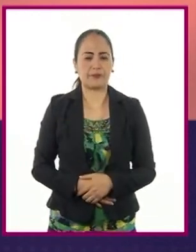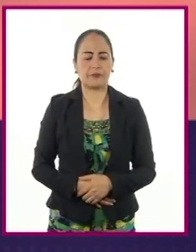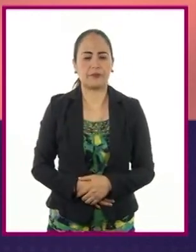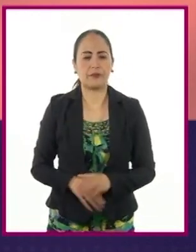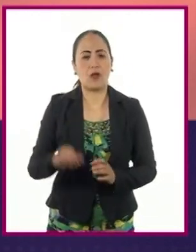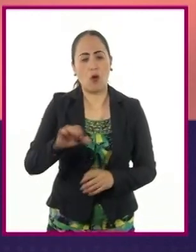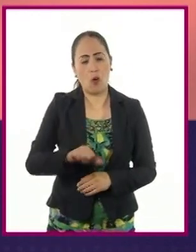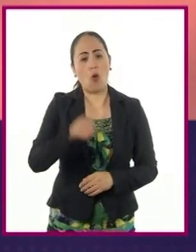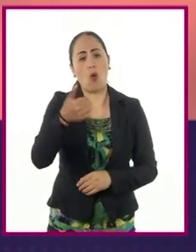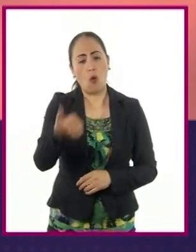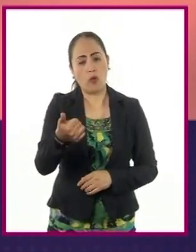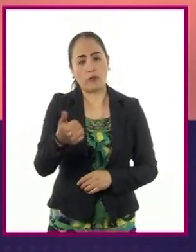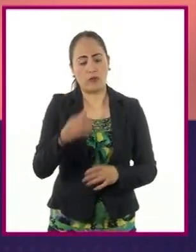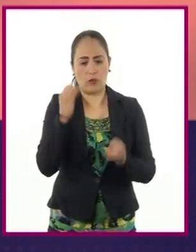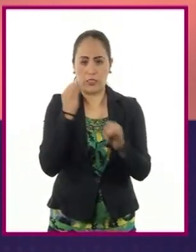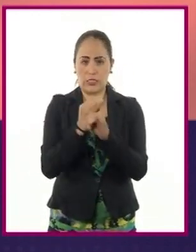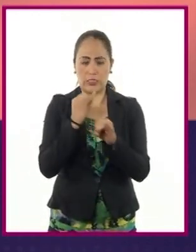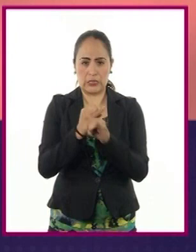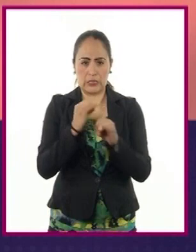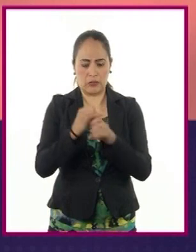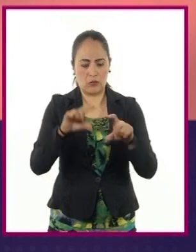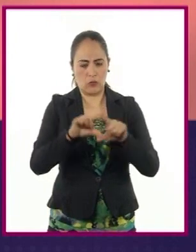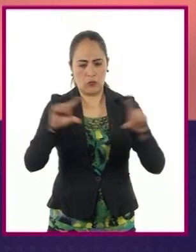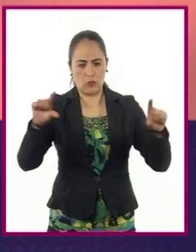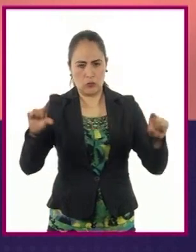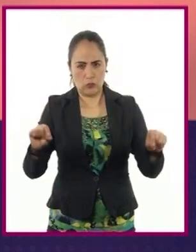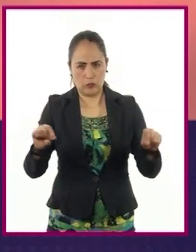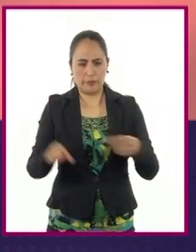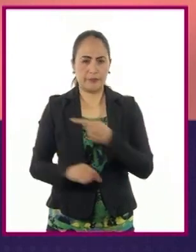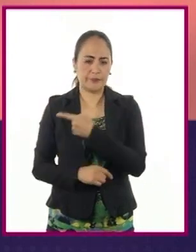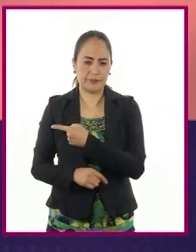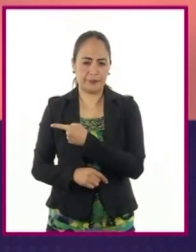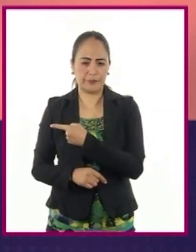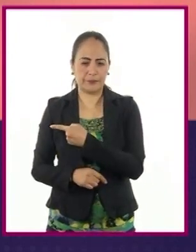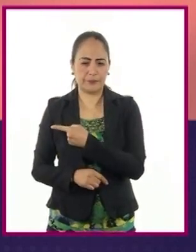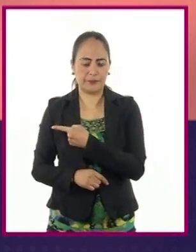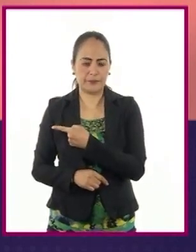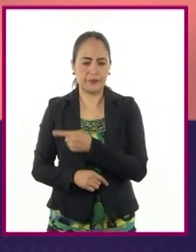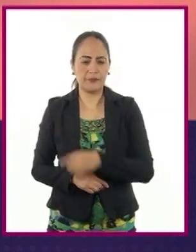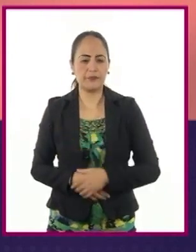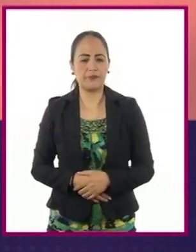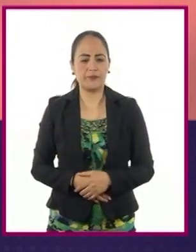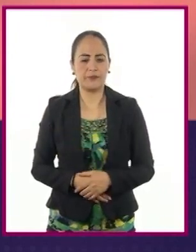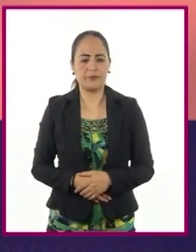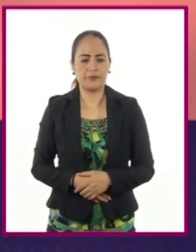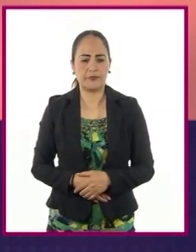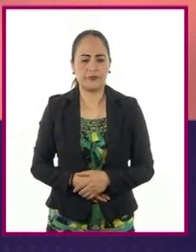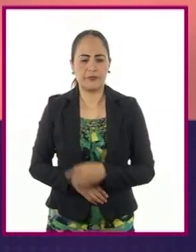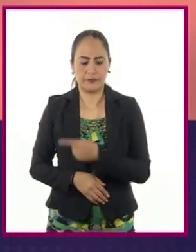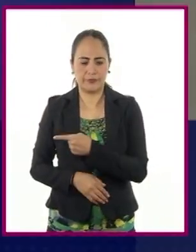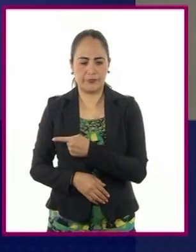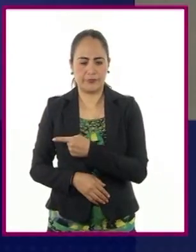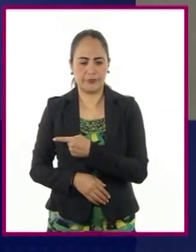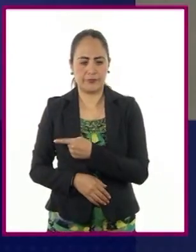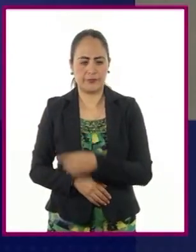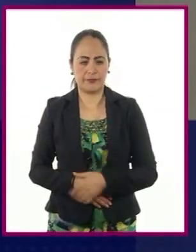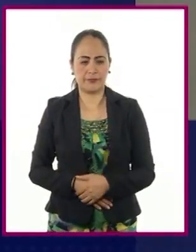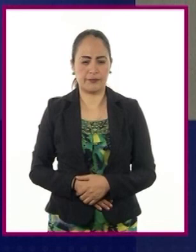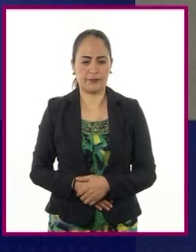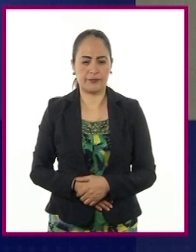Otra dirección electrónica interesante relacionada con los números de oxidación y las reacciones redox es la siguiente.